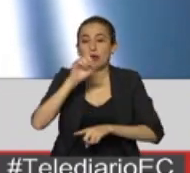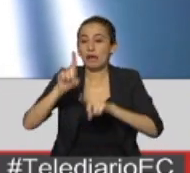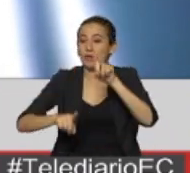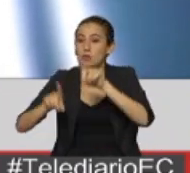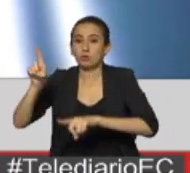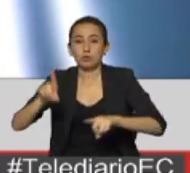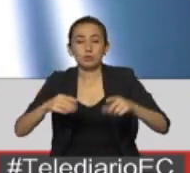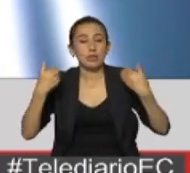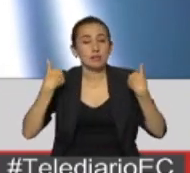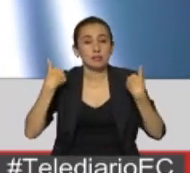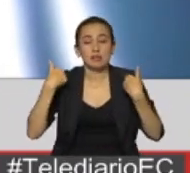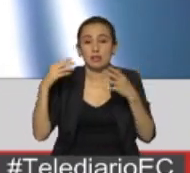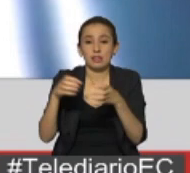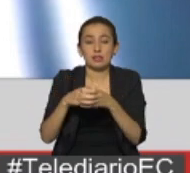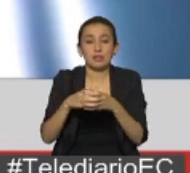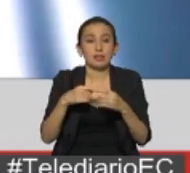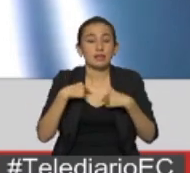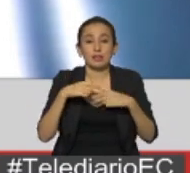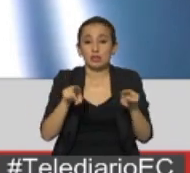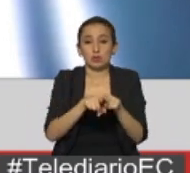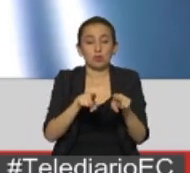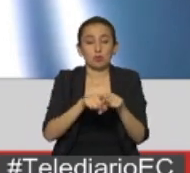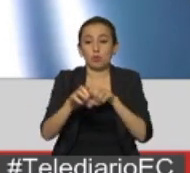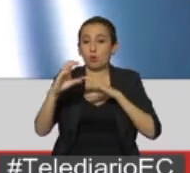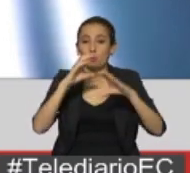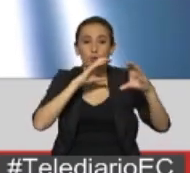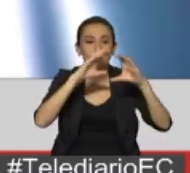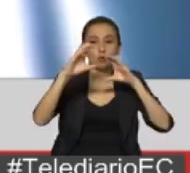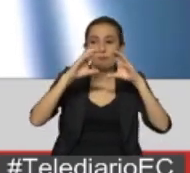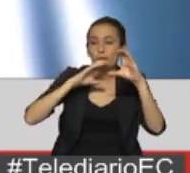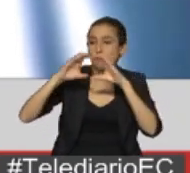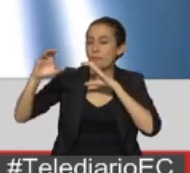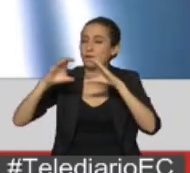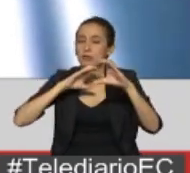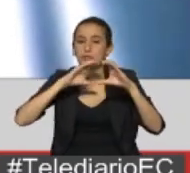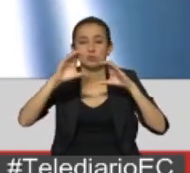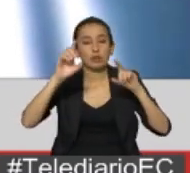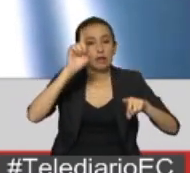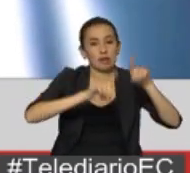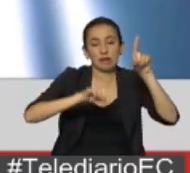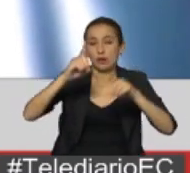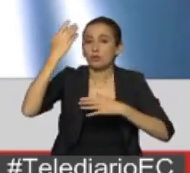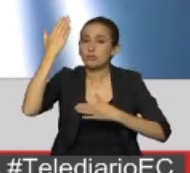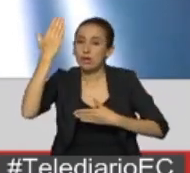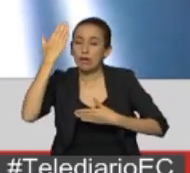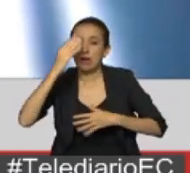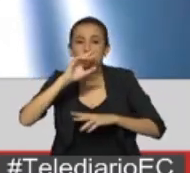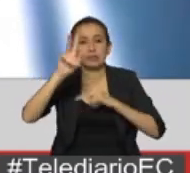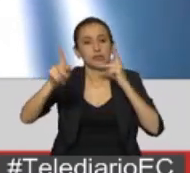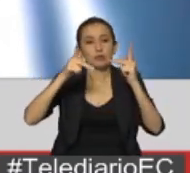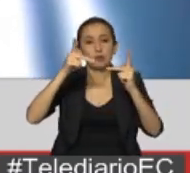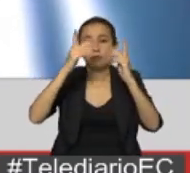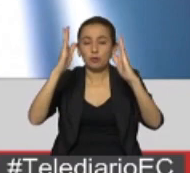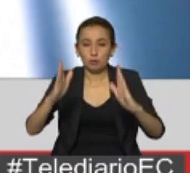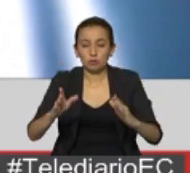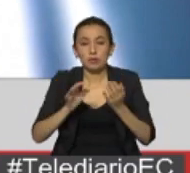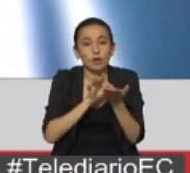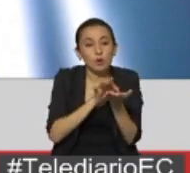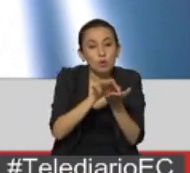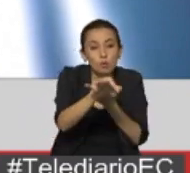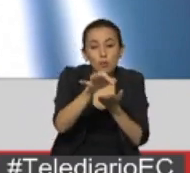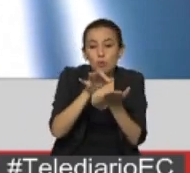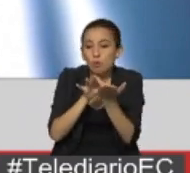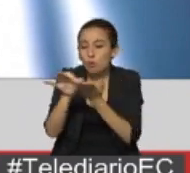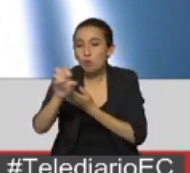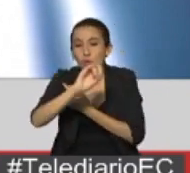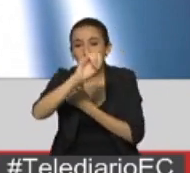sucursales, asimismo el mío. Yo converso diariamente con varios alcaldes, prefectos y juntas parroquiales. Pueden